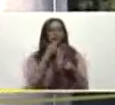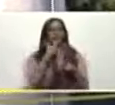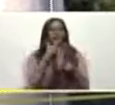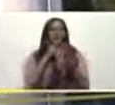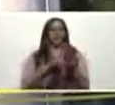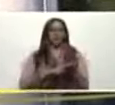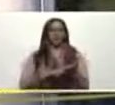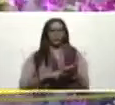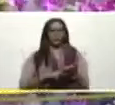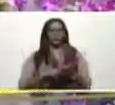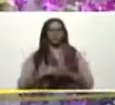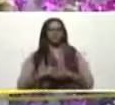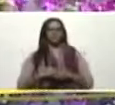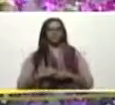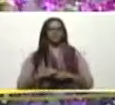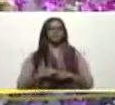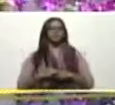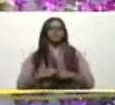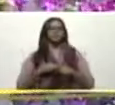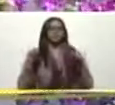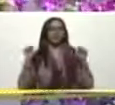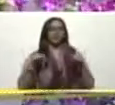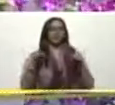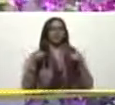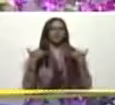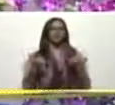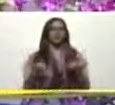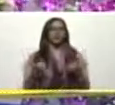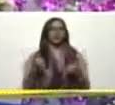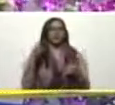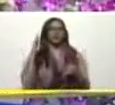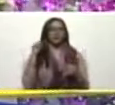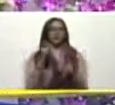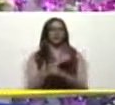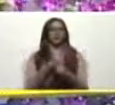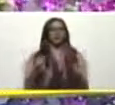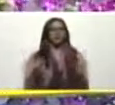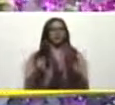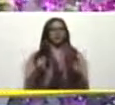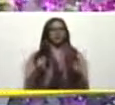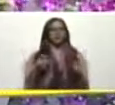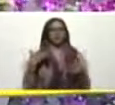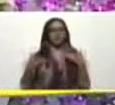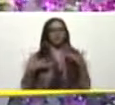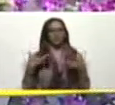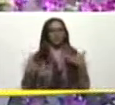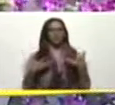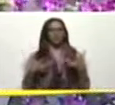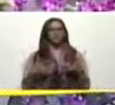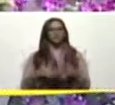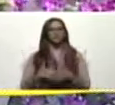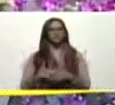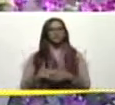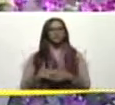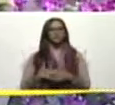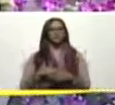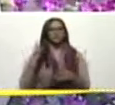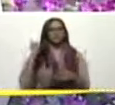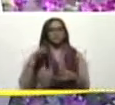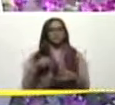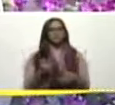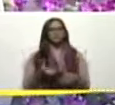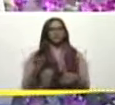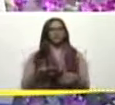¿verdad? Y aquí, ya para ir terminando esta jornada, también